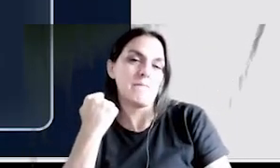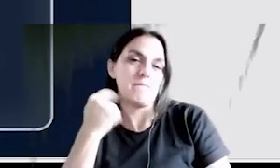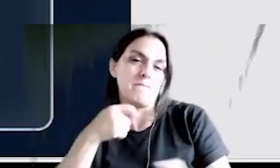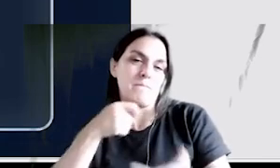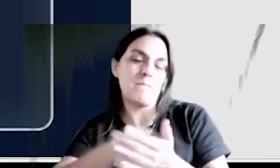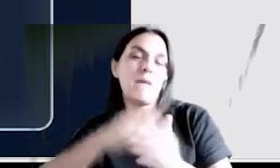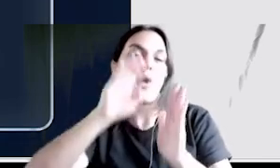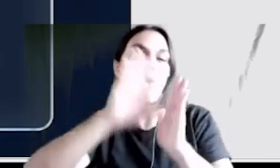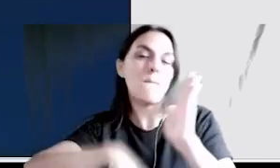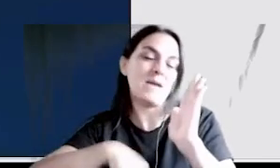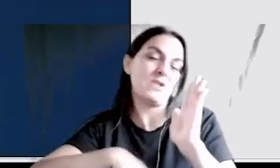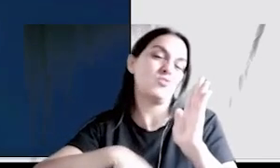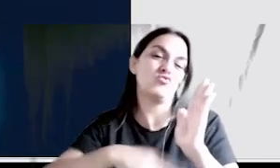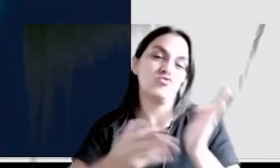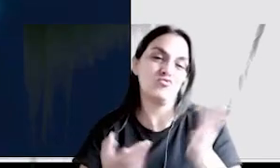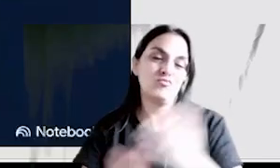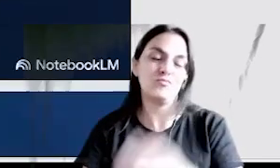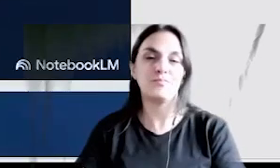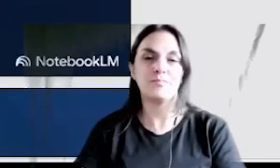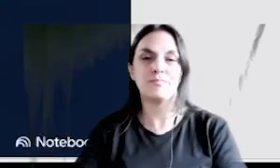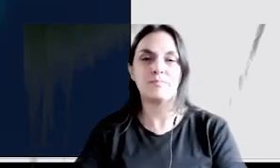para quien lo contrata.